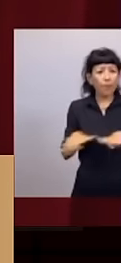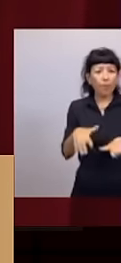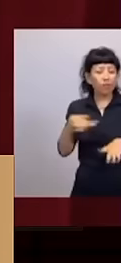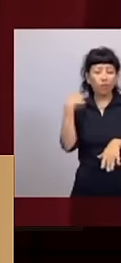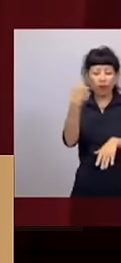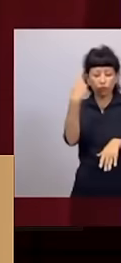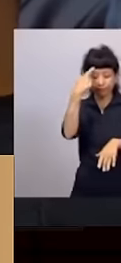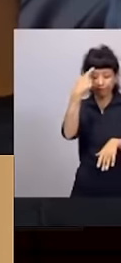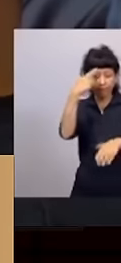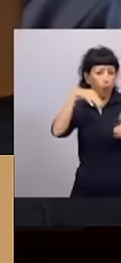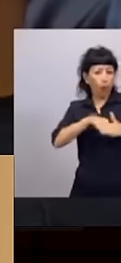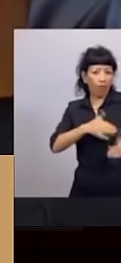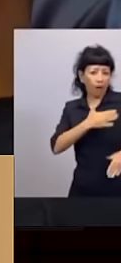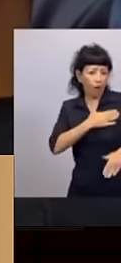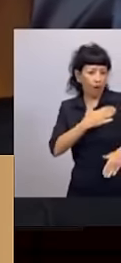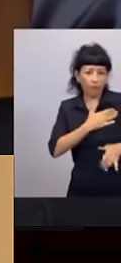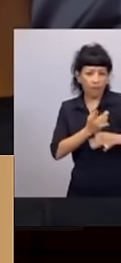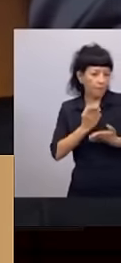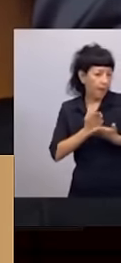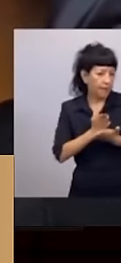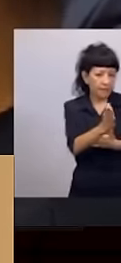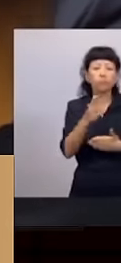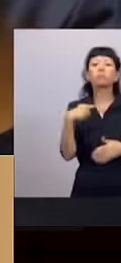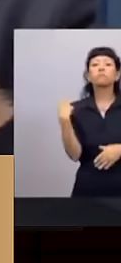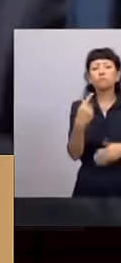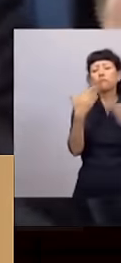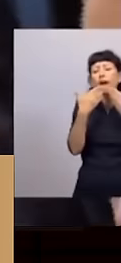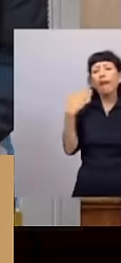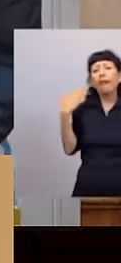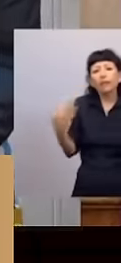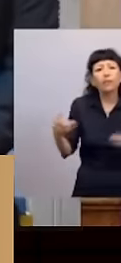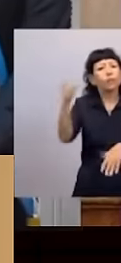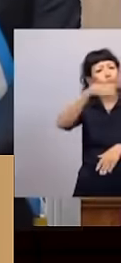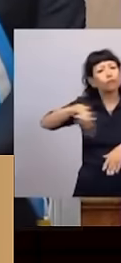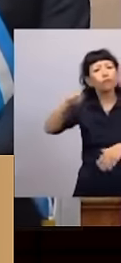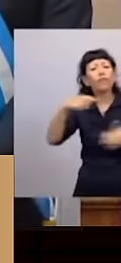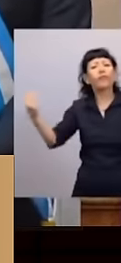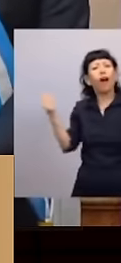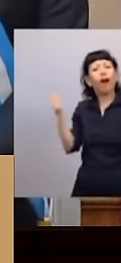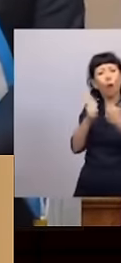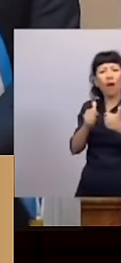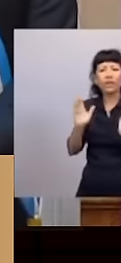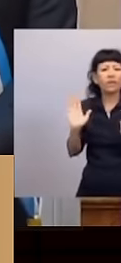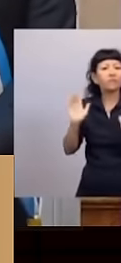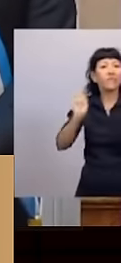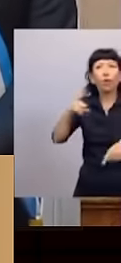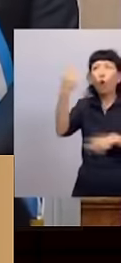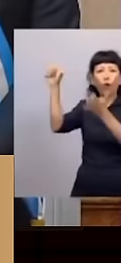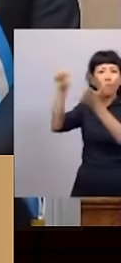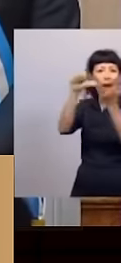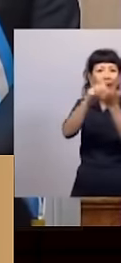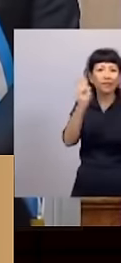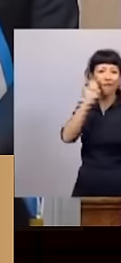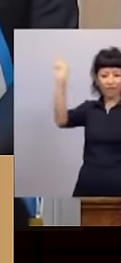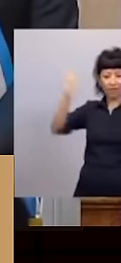el conjunto del año 24 un 3%, pero que el crecimiento en el año 25 será del entorno del 5%. Yo